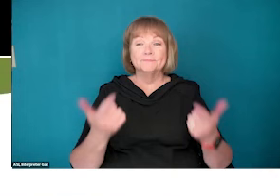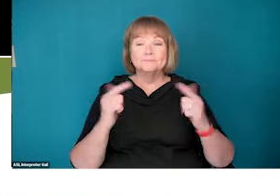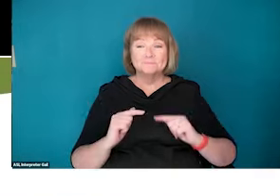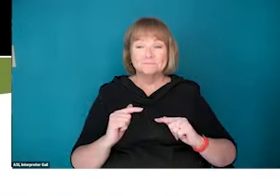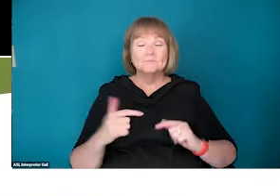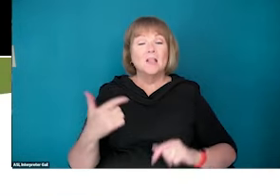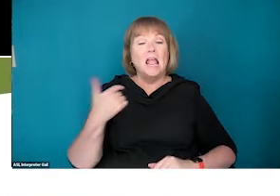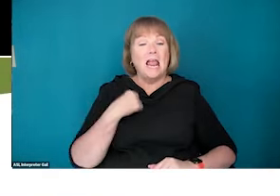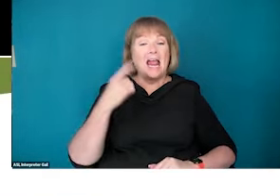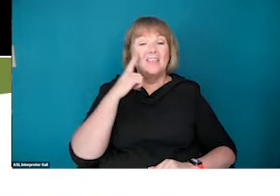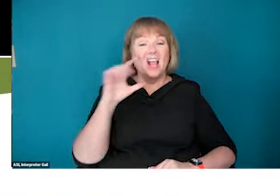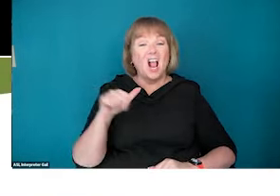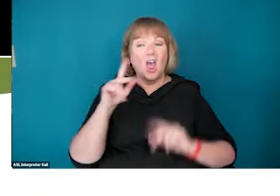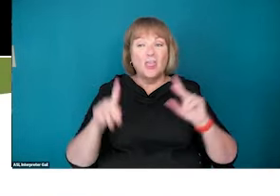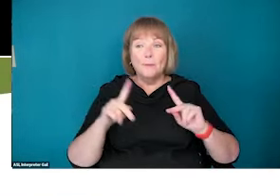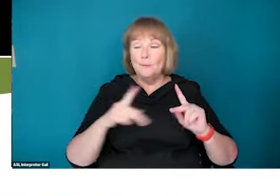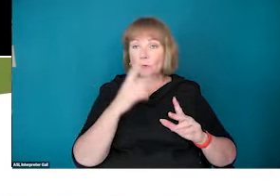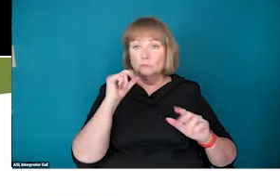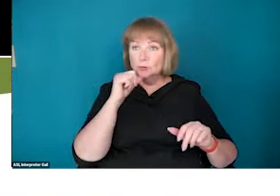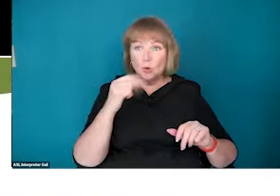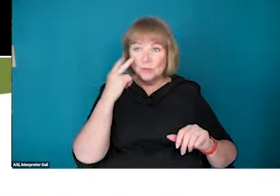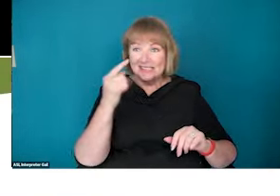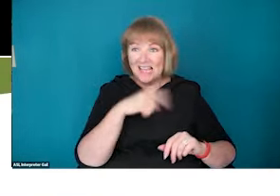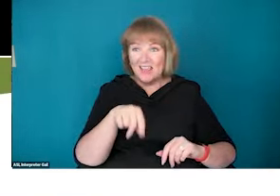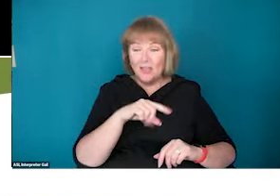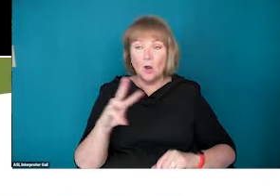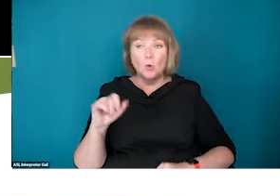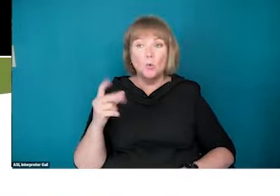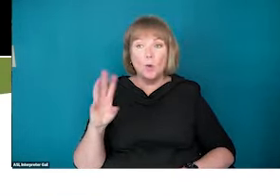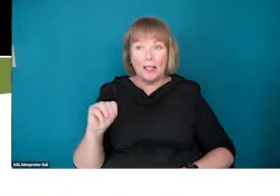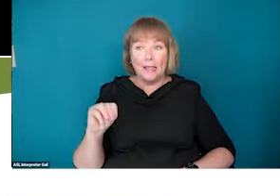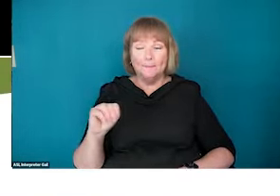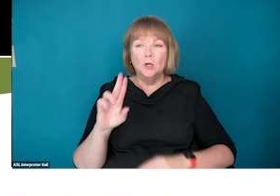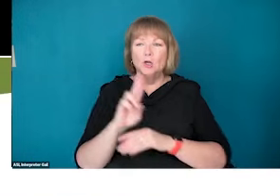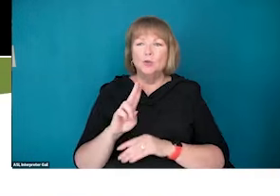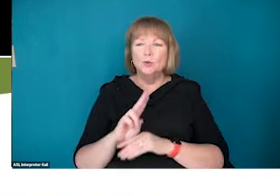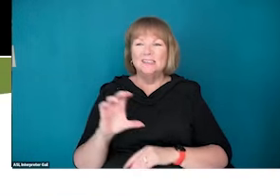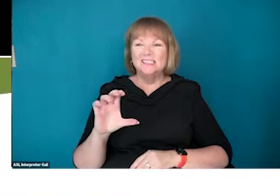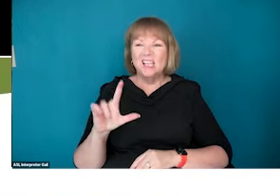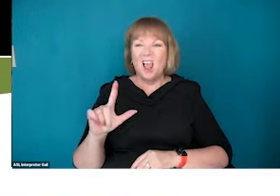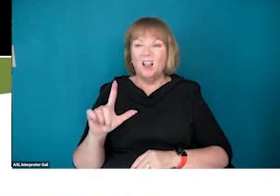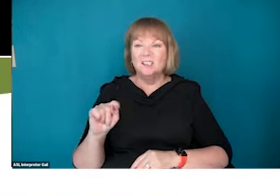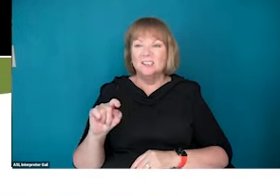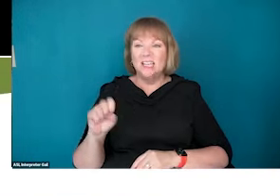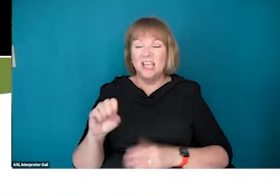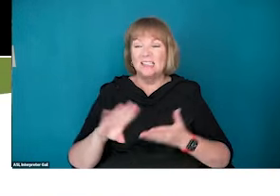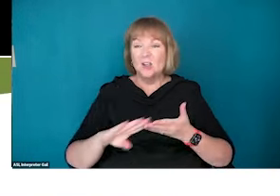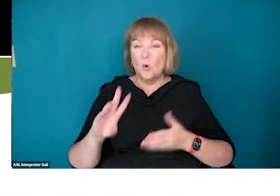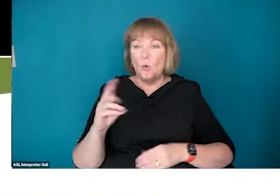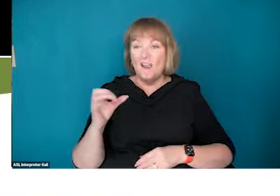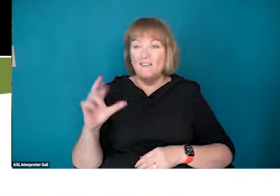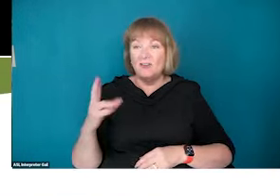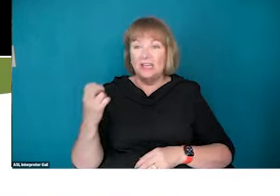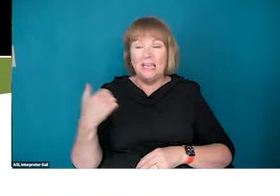la exención de toma de decisiones con apoyo. A veces hay otras personas que nosotros